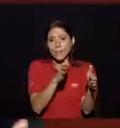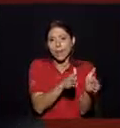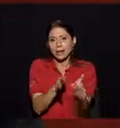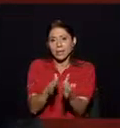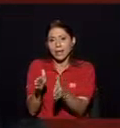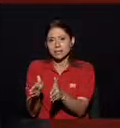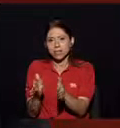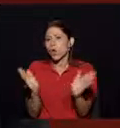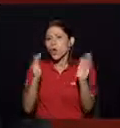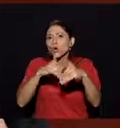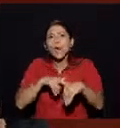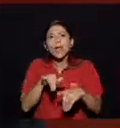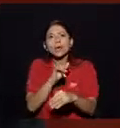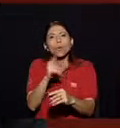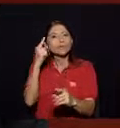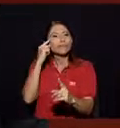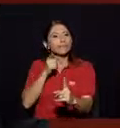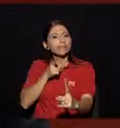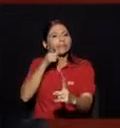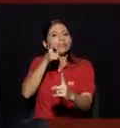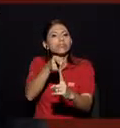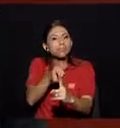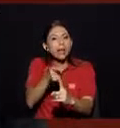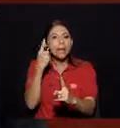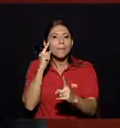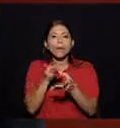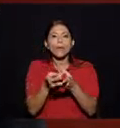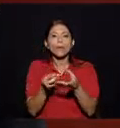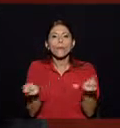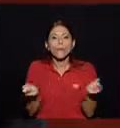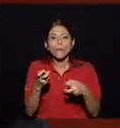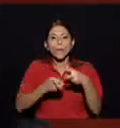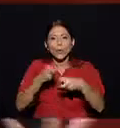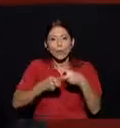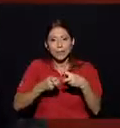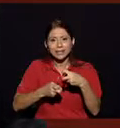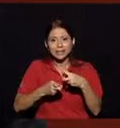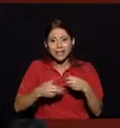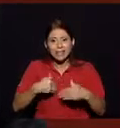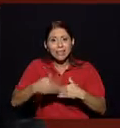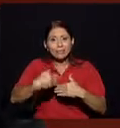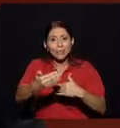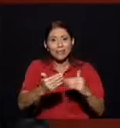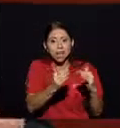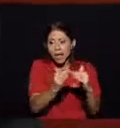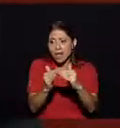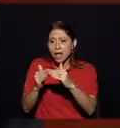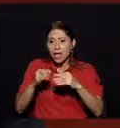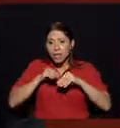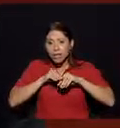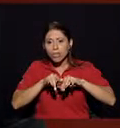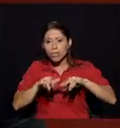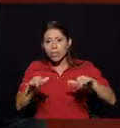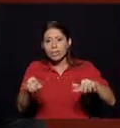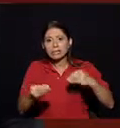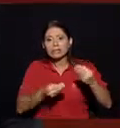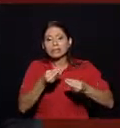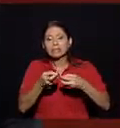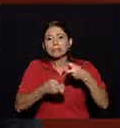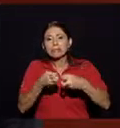mediara, digamos, una intencionalidad que permitiera resolver los problemas que ese crecimiento iba a generar después. Y hoy estamos pagando